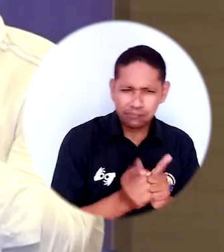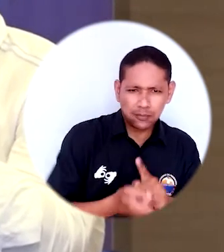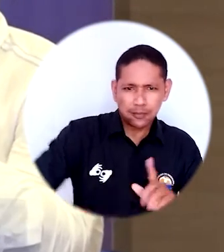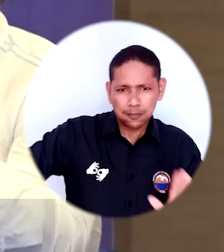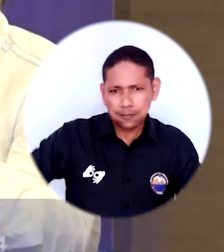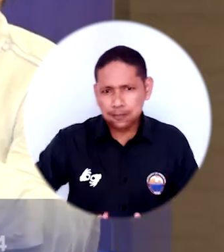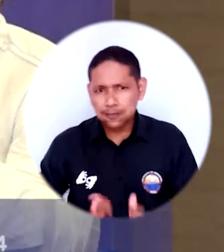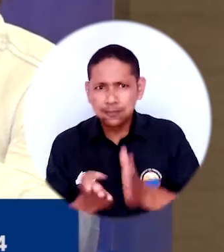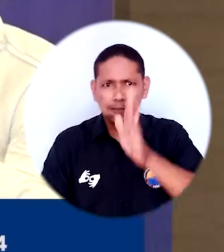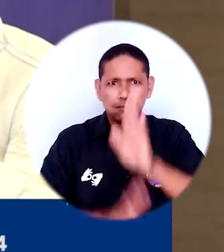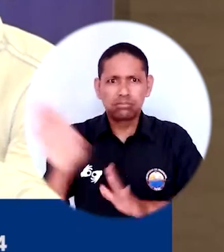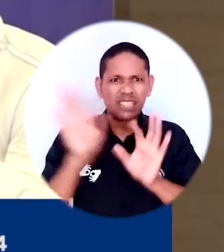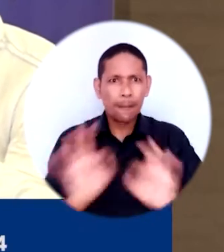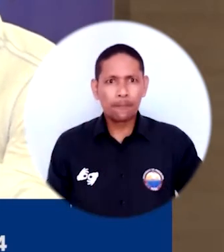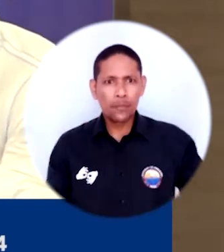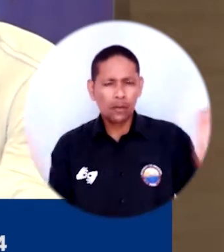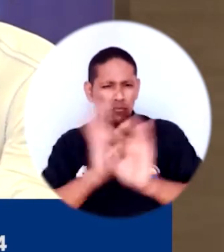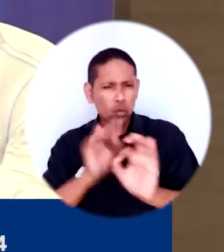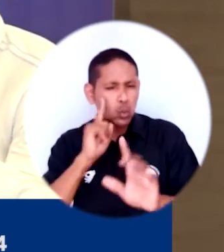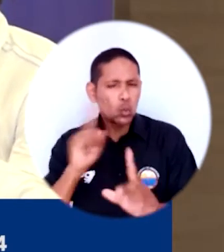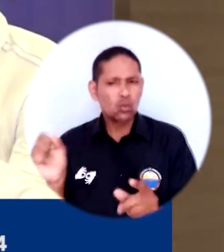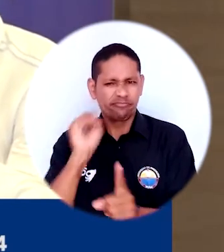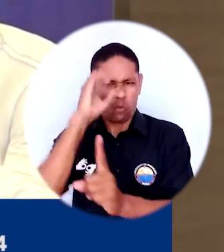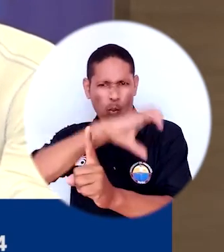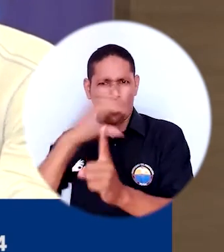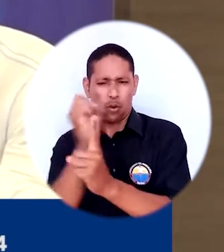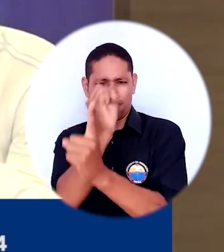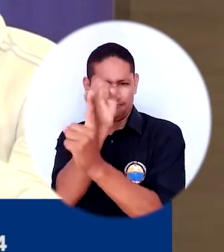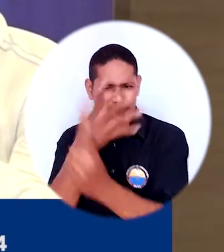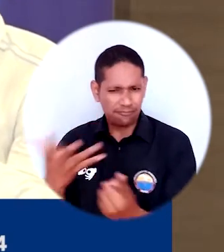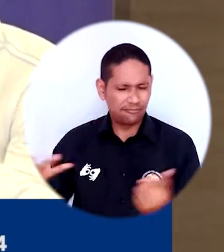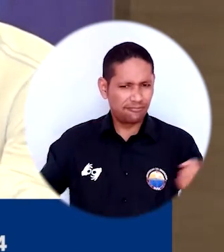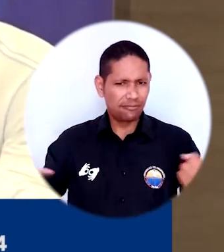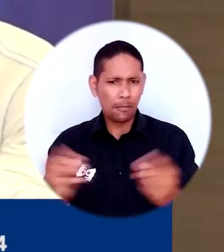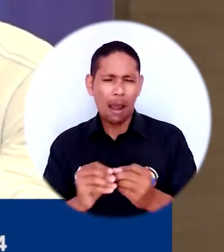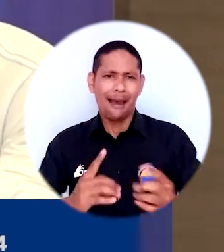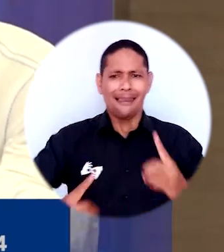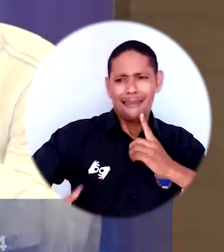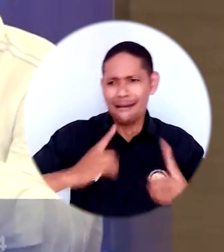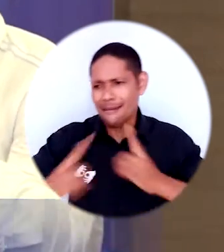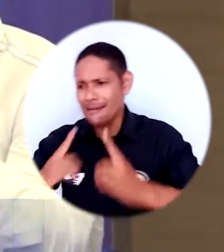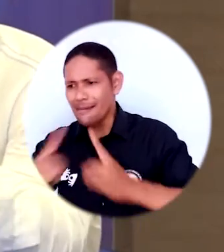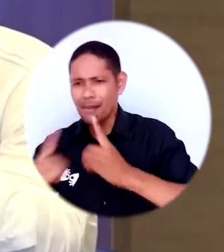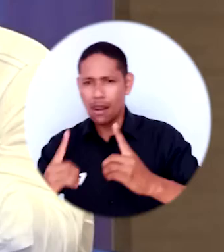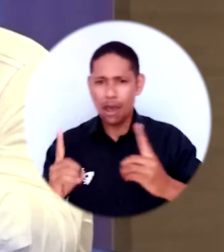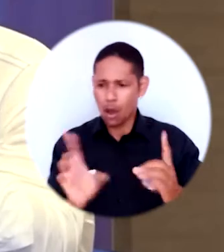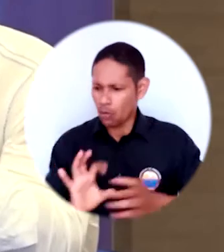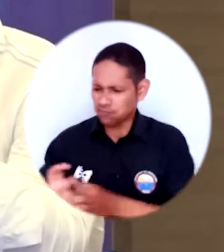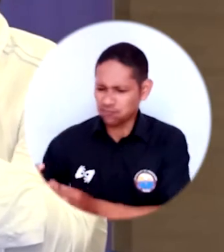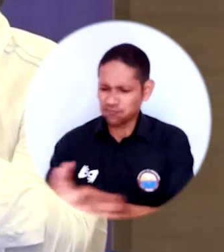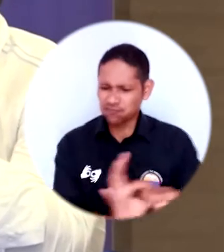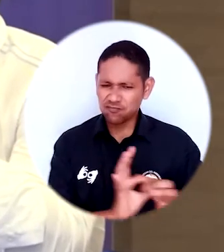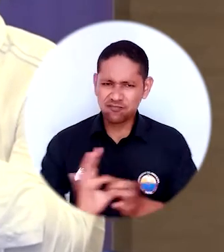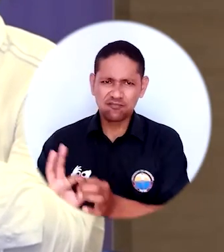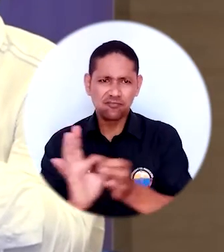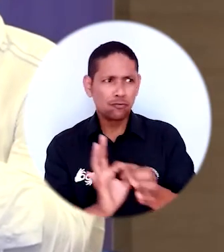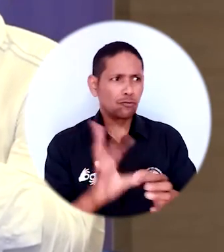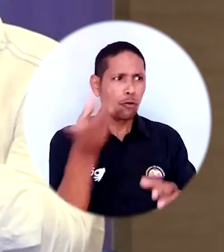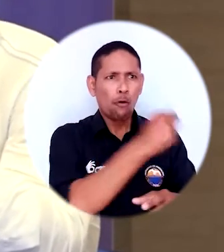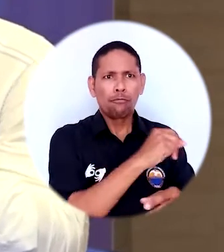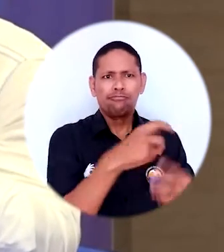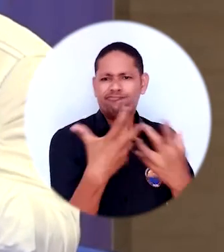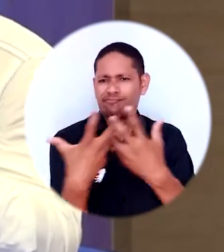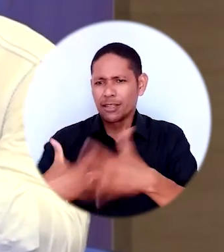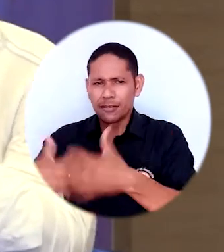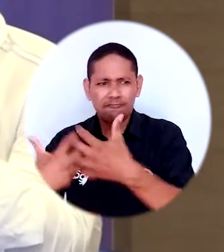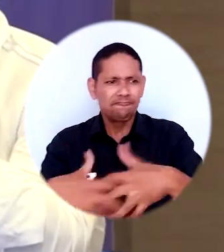territorio desde una perspectiva intercultural y de sostenibilidad, en un diálogo fluido, en una cooperación armónica con todos